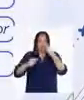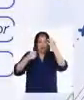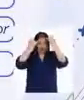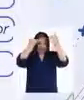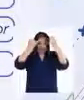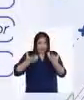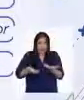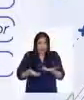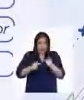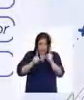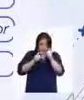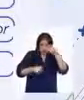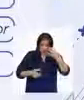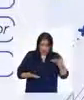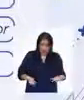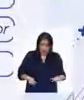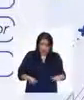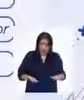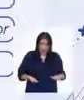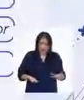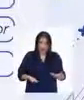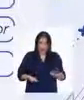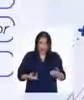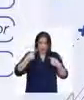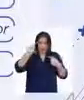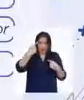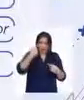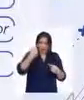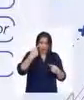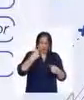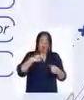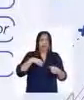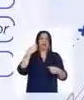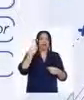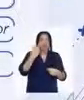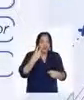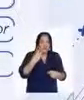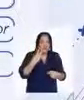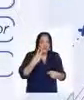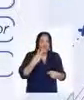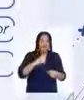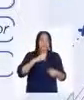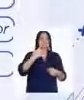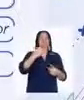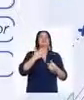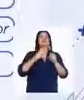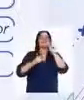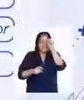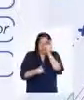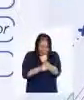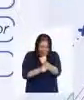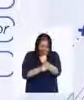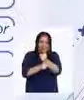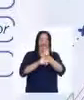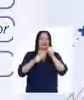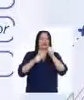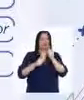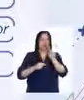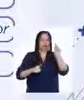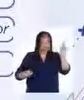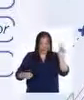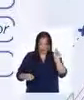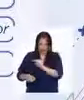creadores? ¿Están seguros? ¿A la voz de uno? ¿A la voz de dos? ¿A la voz de tres? ¡Sí, es